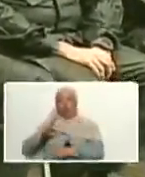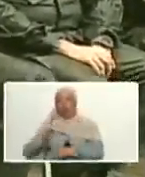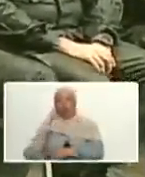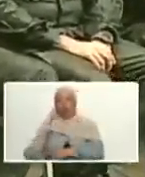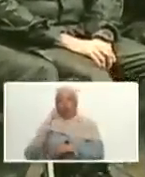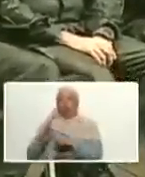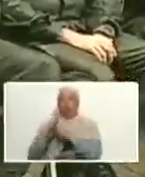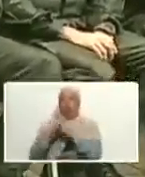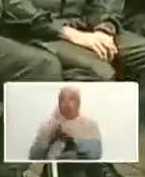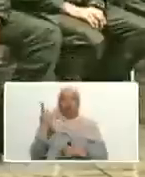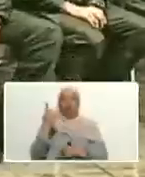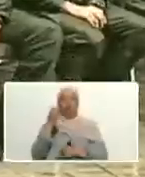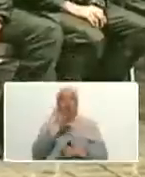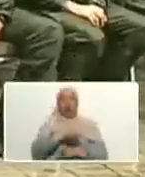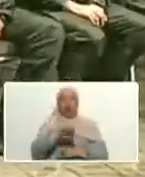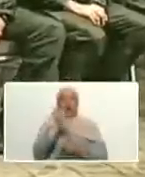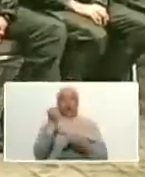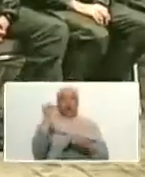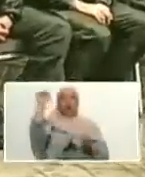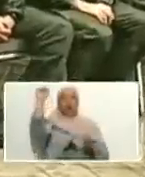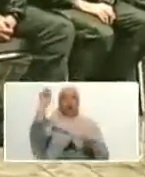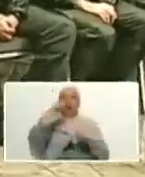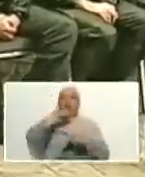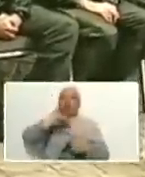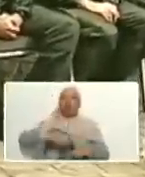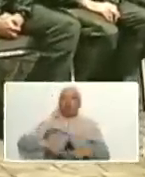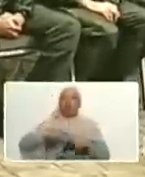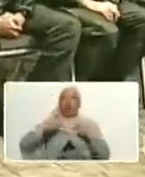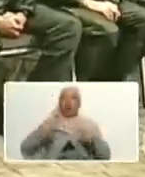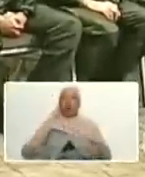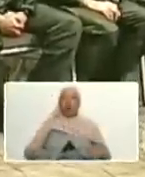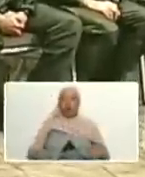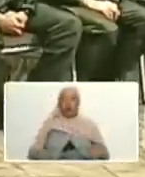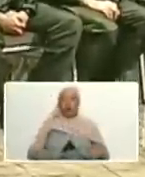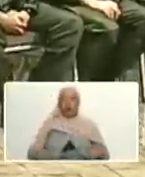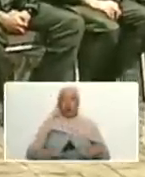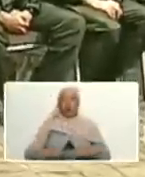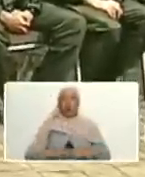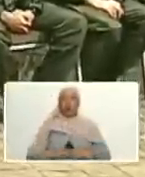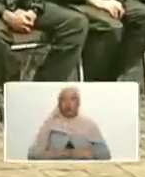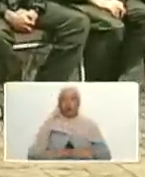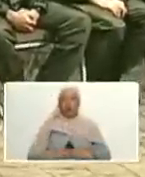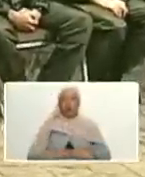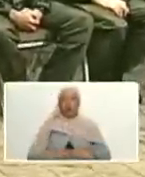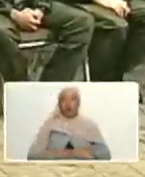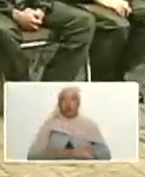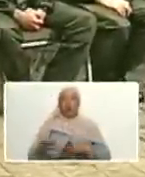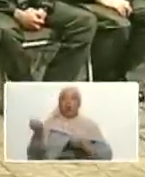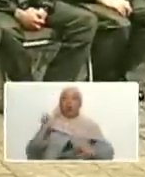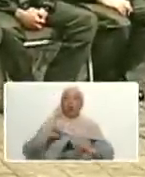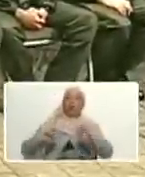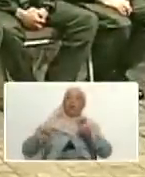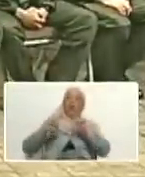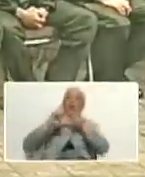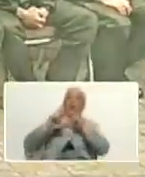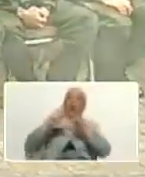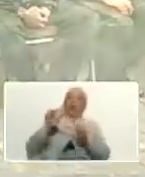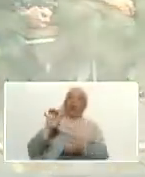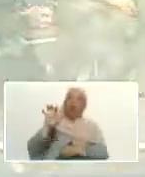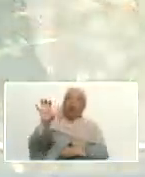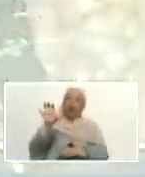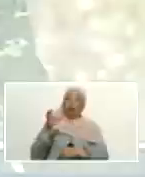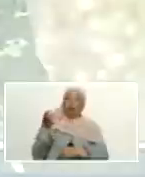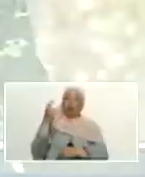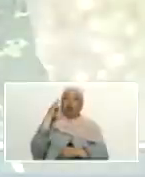como dice la historia de la humanidad. defender la patria